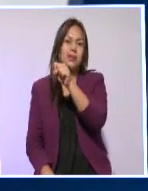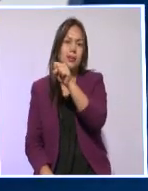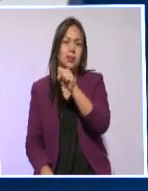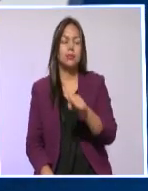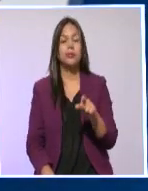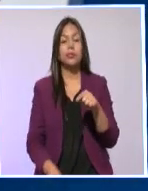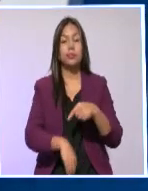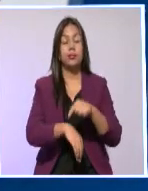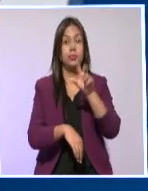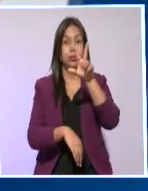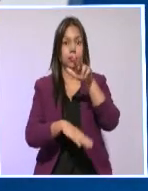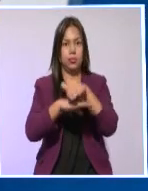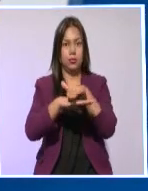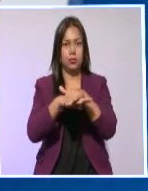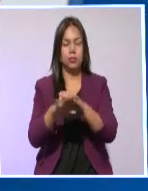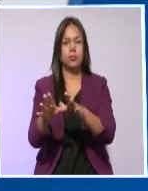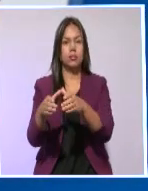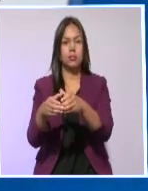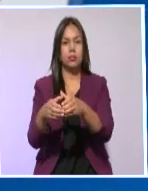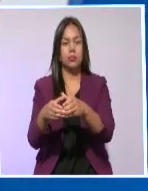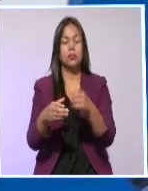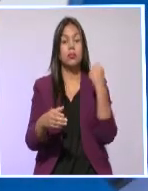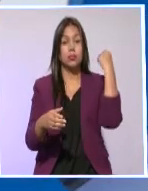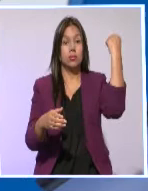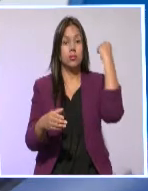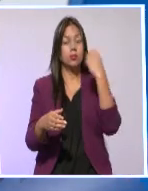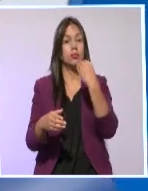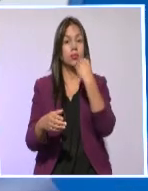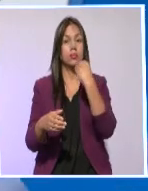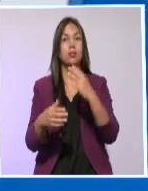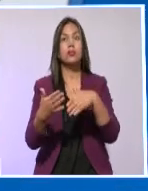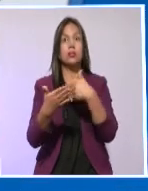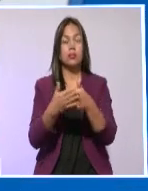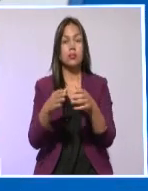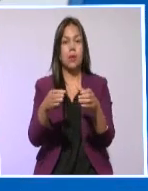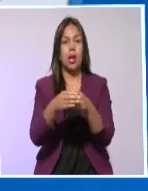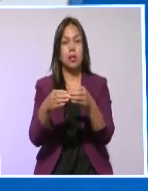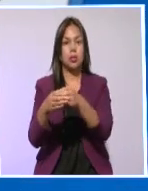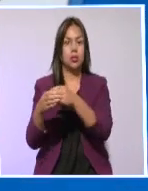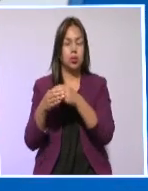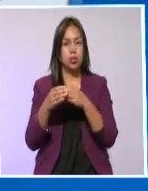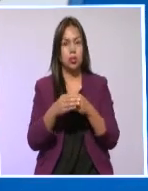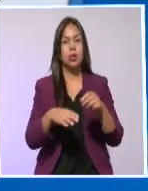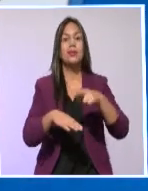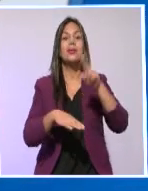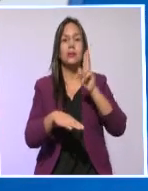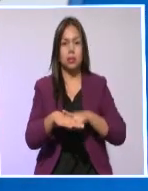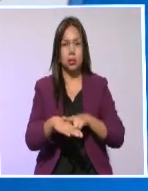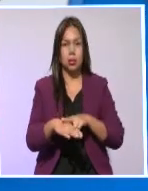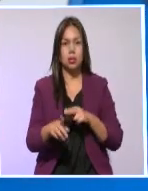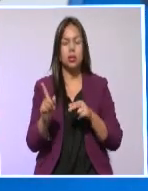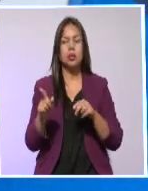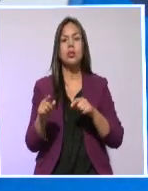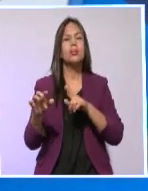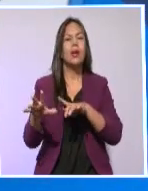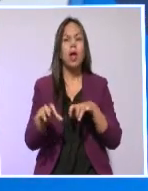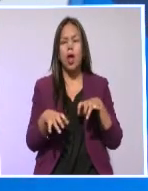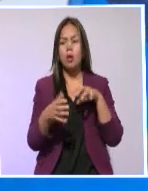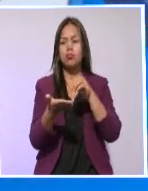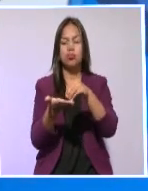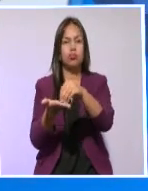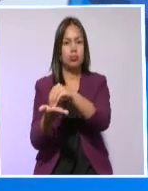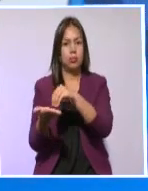las 15 horas, Comisión de Soberanía Alimentaria recibe a las asociaciones a nivel nacional de porcicultores para conocer